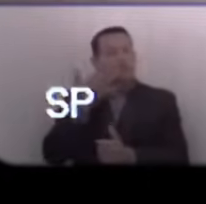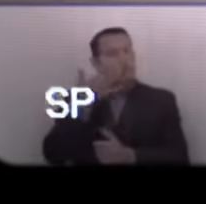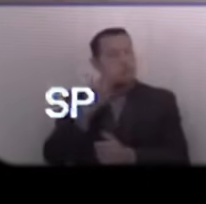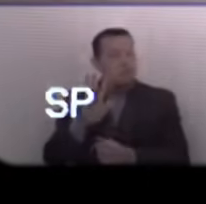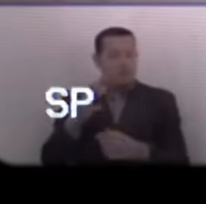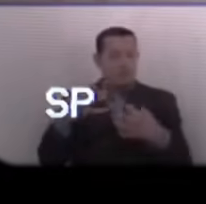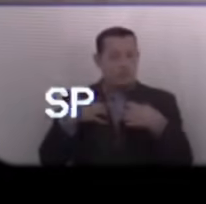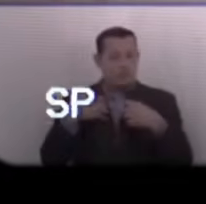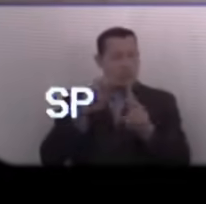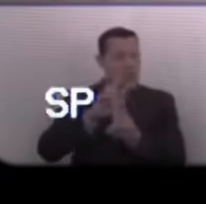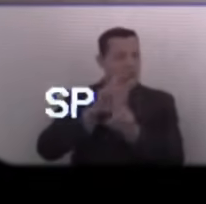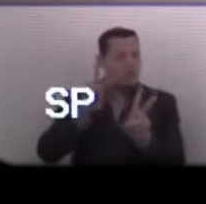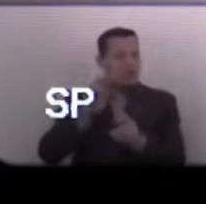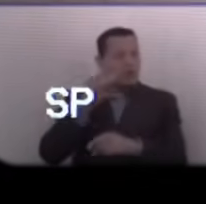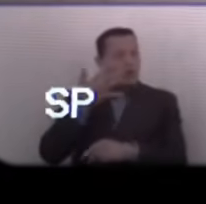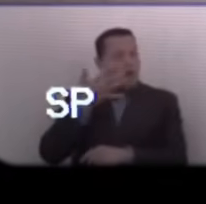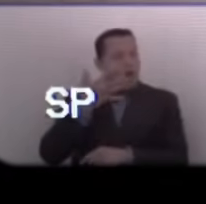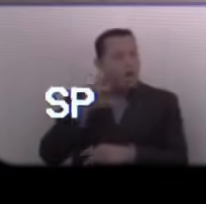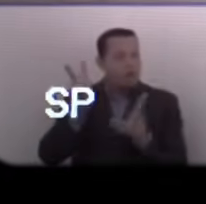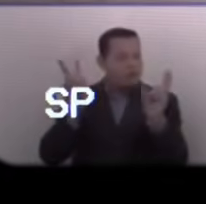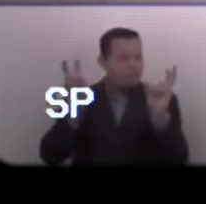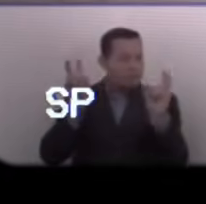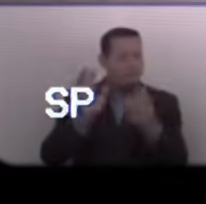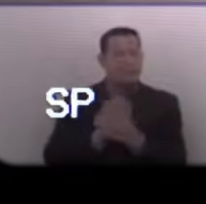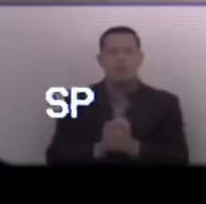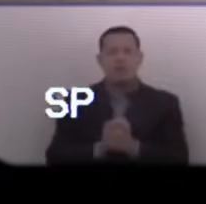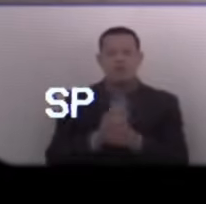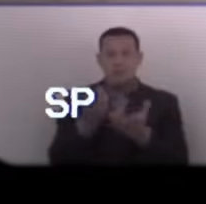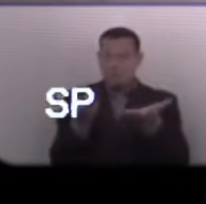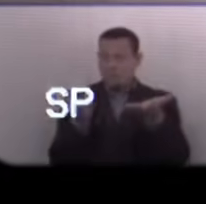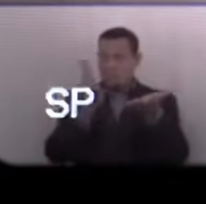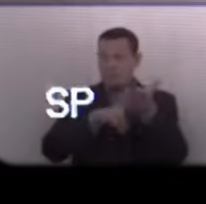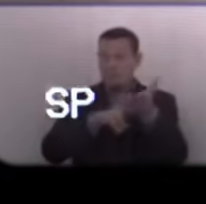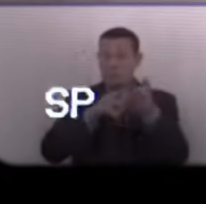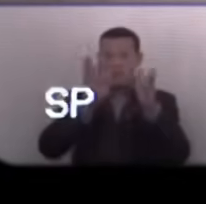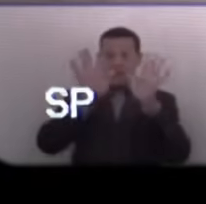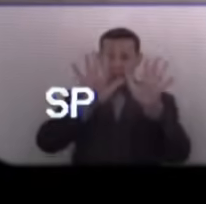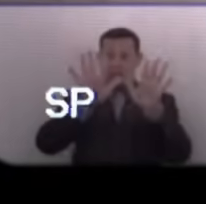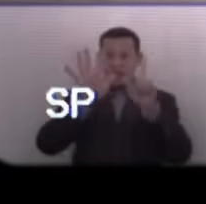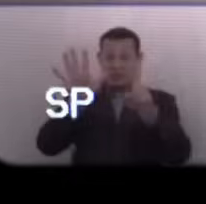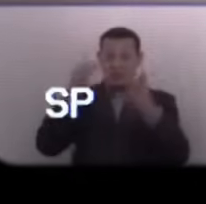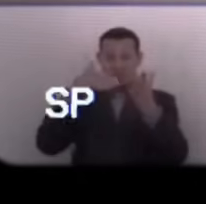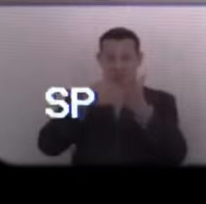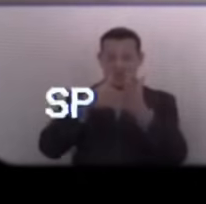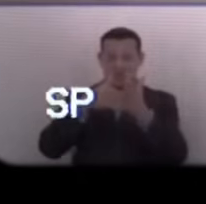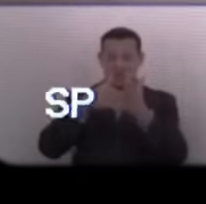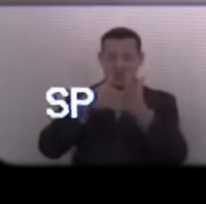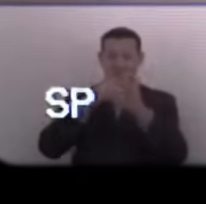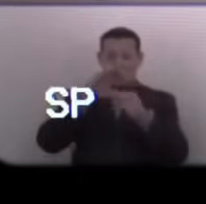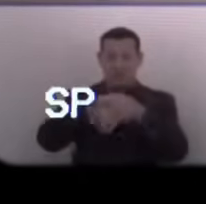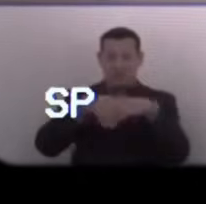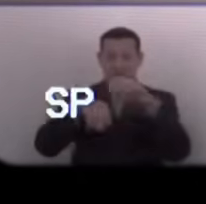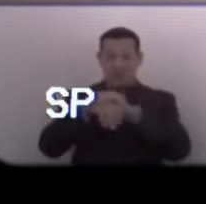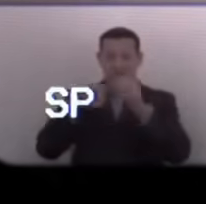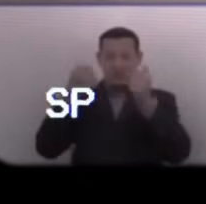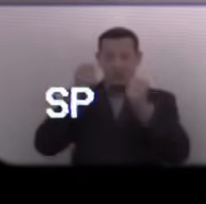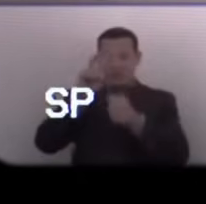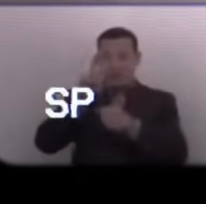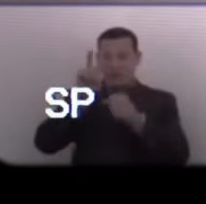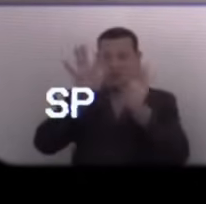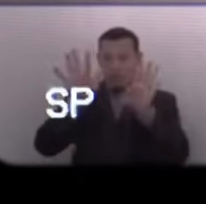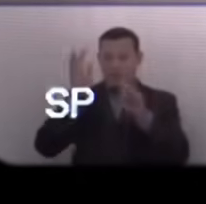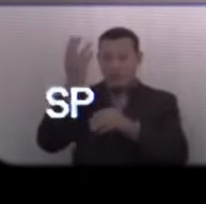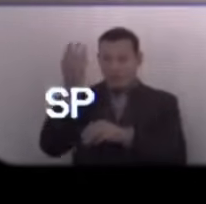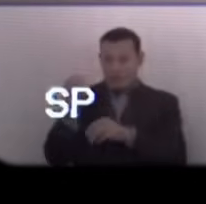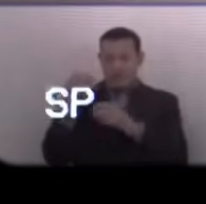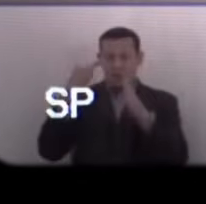Supuestamente hemos vivido en paz. Se registran además 16,053 capturas en estos 29 días de los que hemos